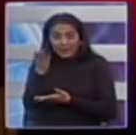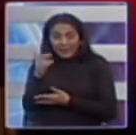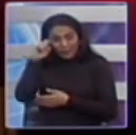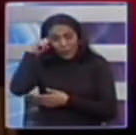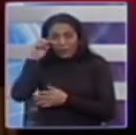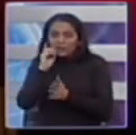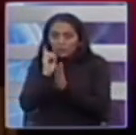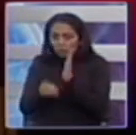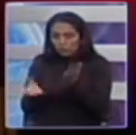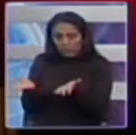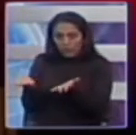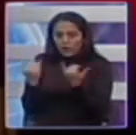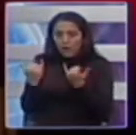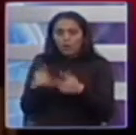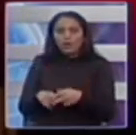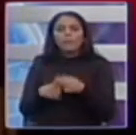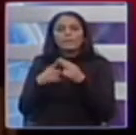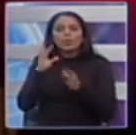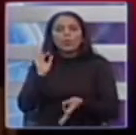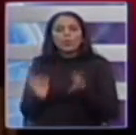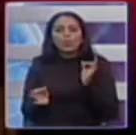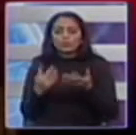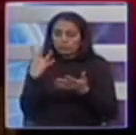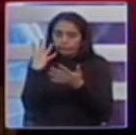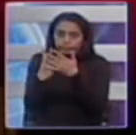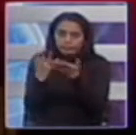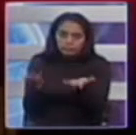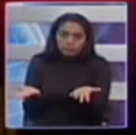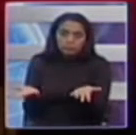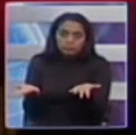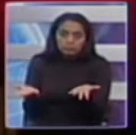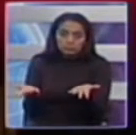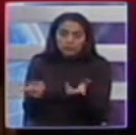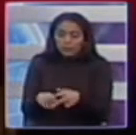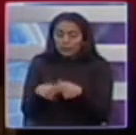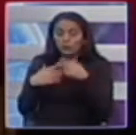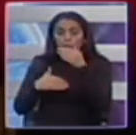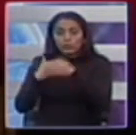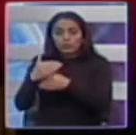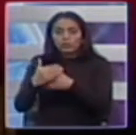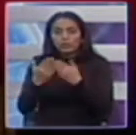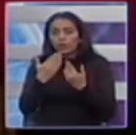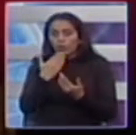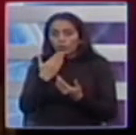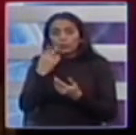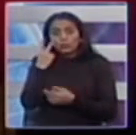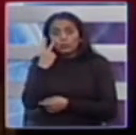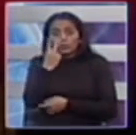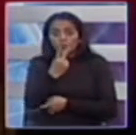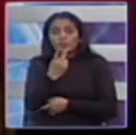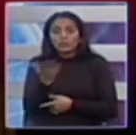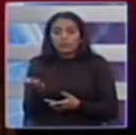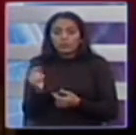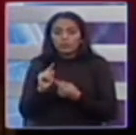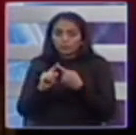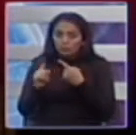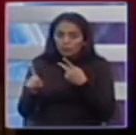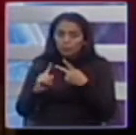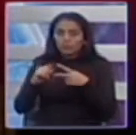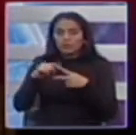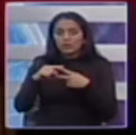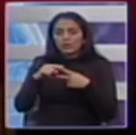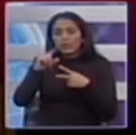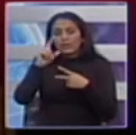judicialmente. Por el tema Petroecuador. Y también, por supuesto, pero también está en este momento un proceso abierto en contra del fiscal, del contralor y de